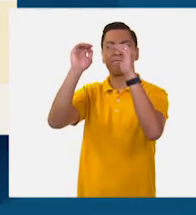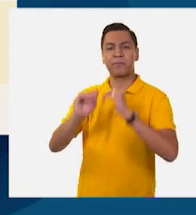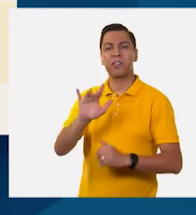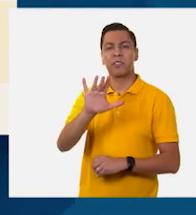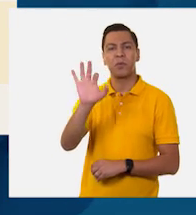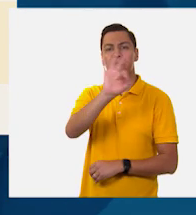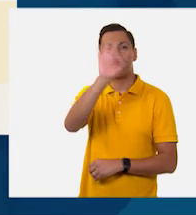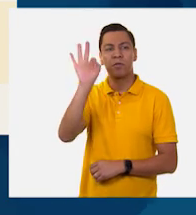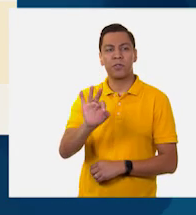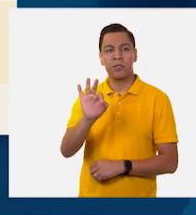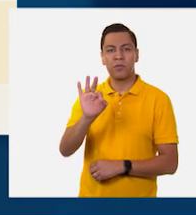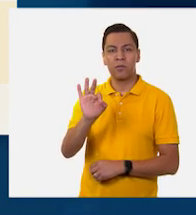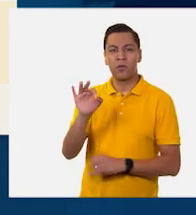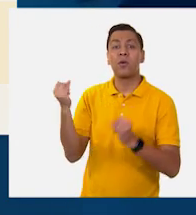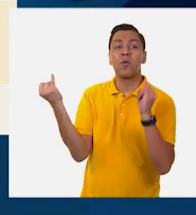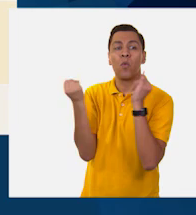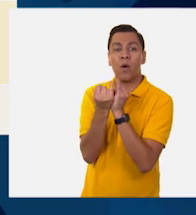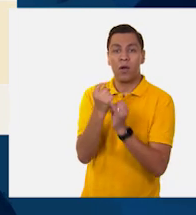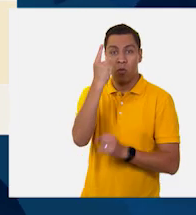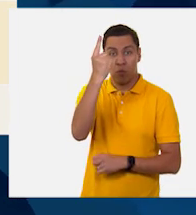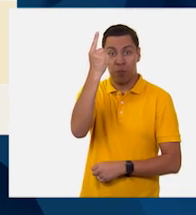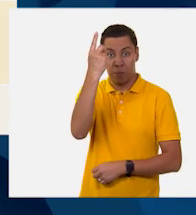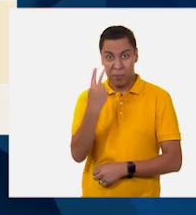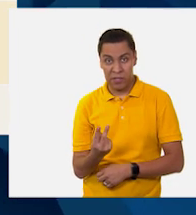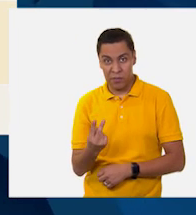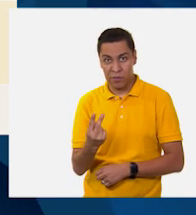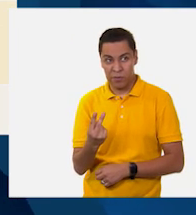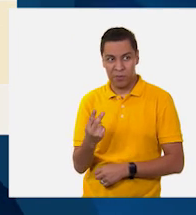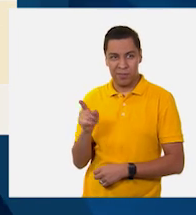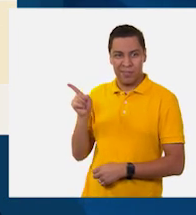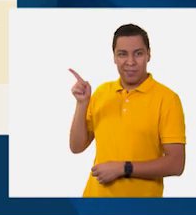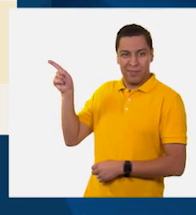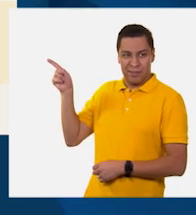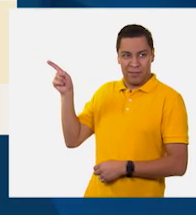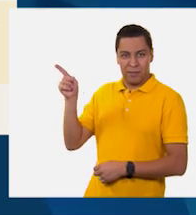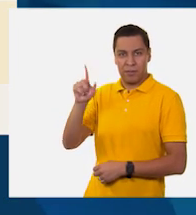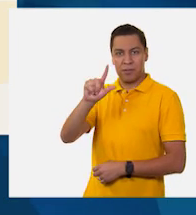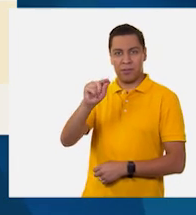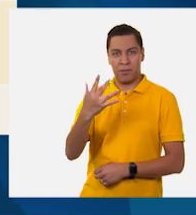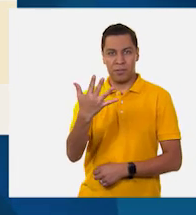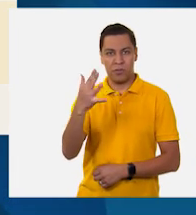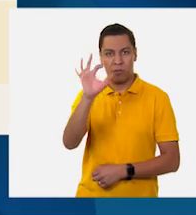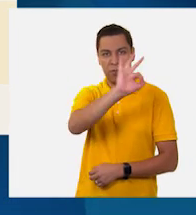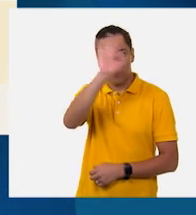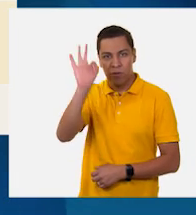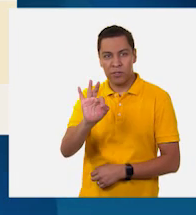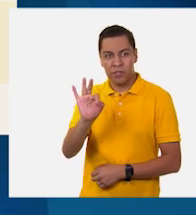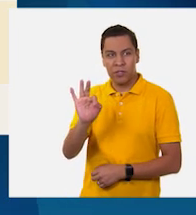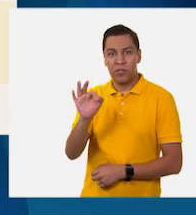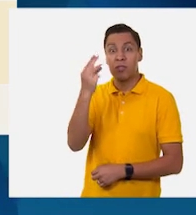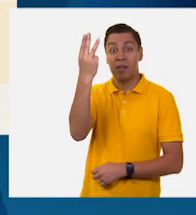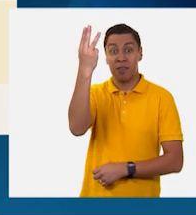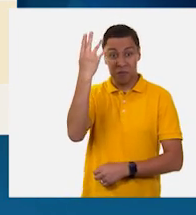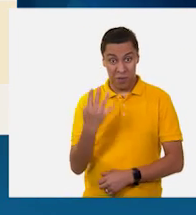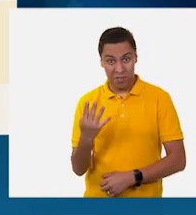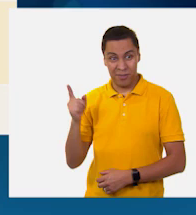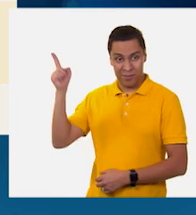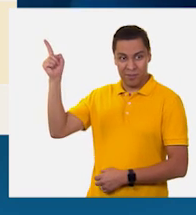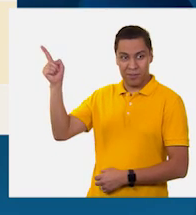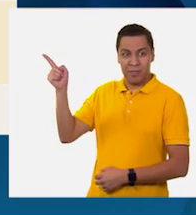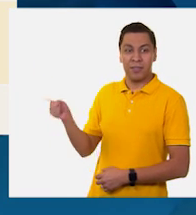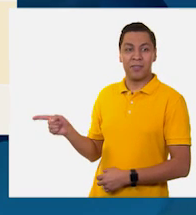50% es igual a un medio. Y el 75% es igual a 3/4.